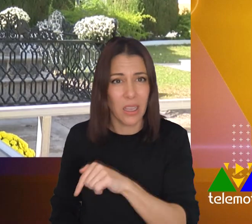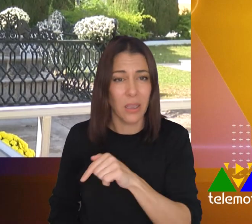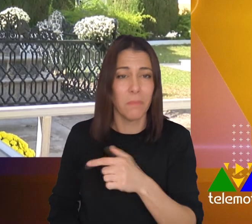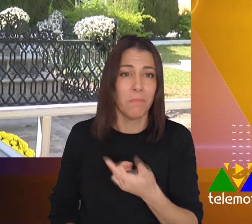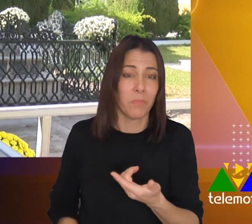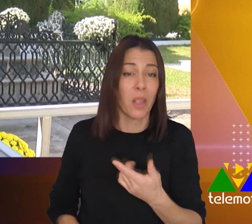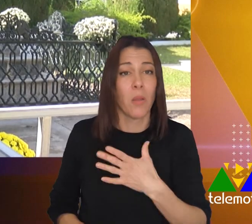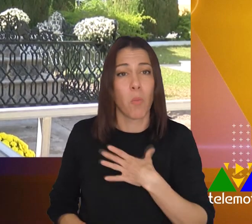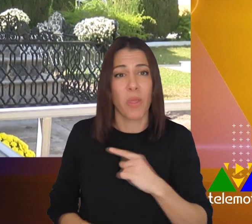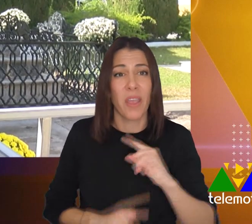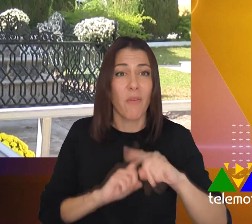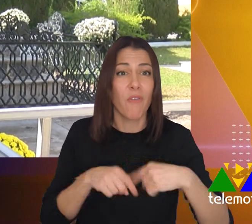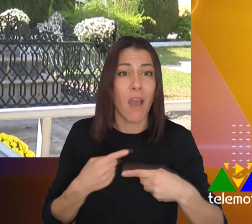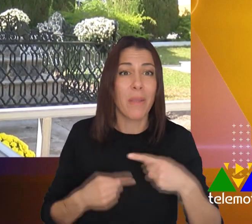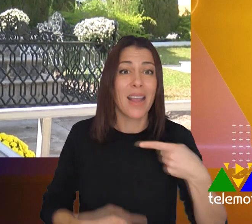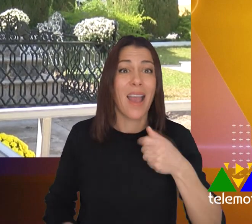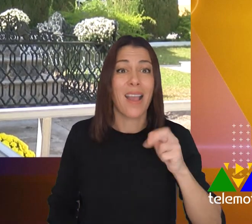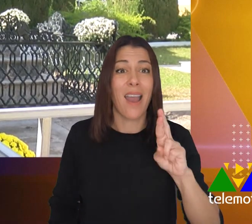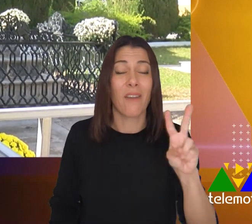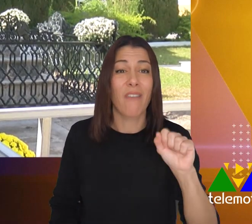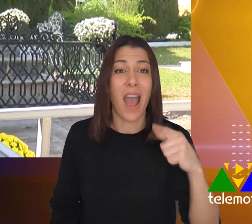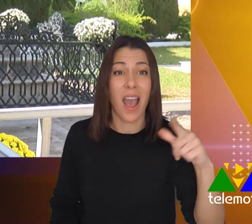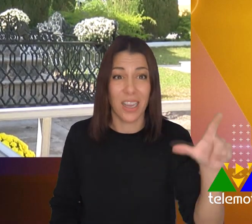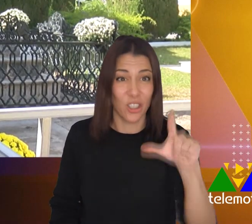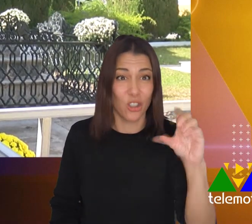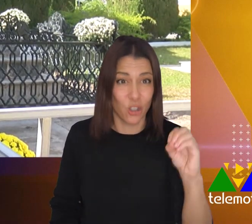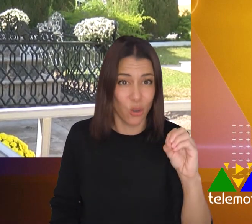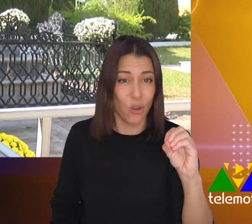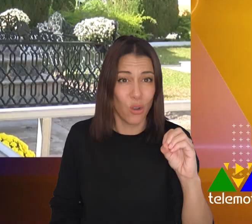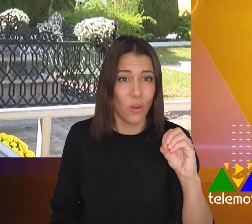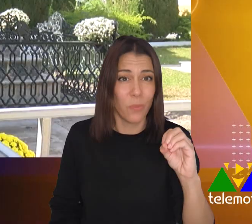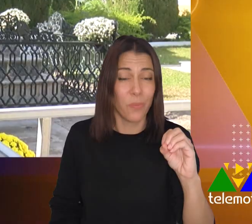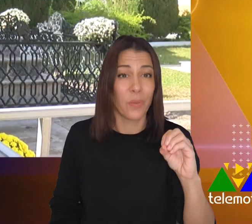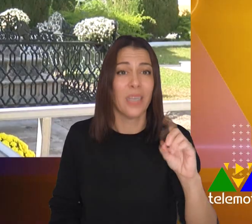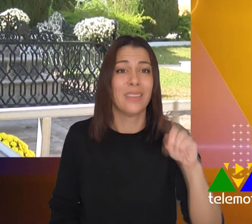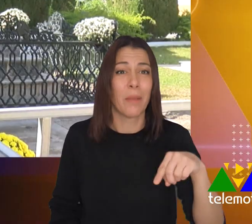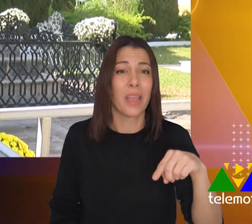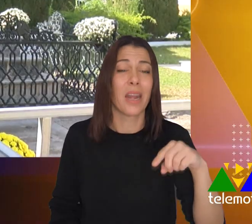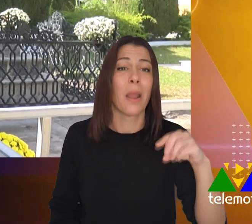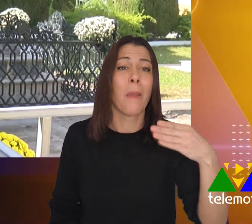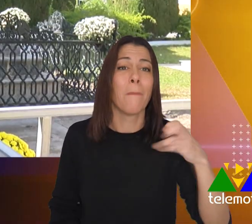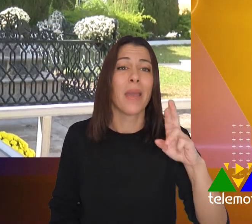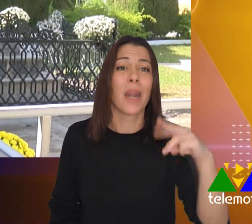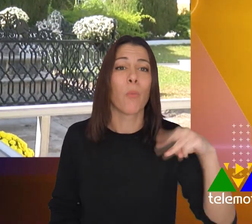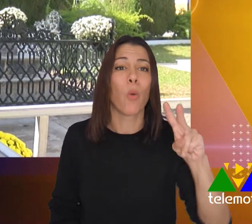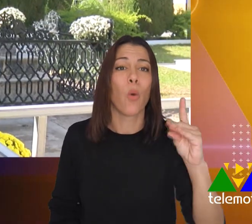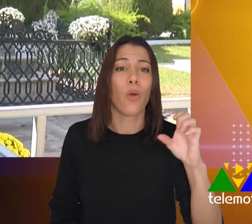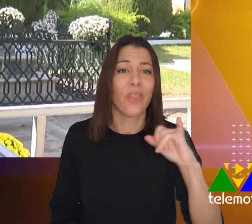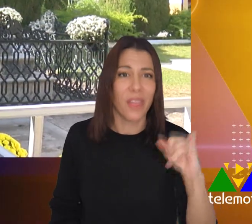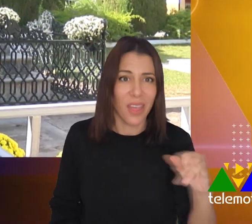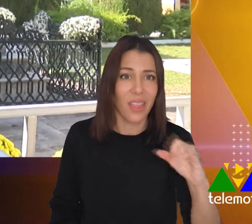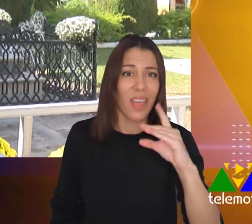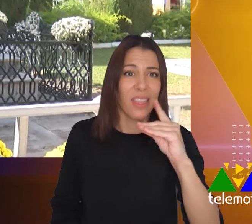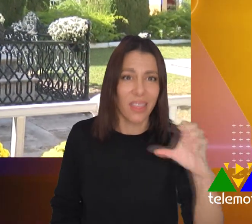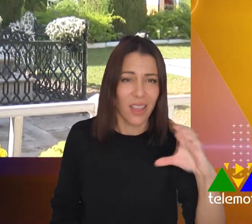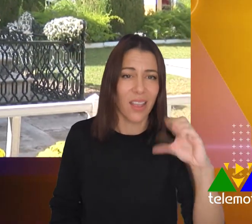panteón de la familia Garballo, Garballo Bermúdez de Castro, claro. Y que fijaros que